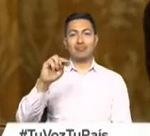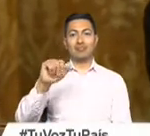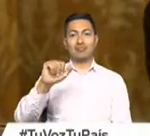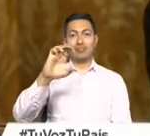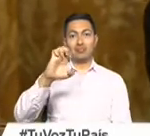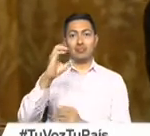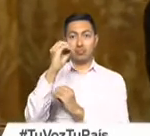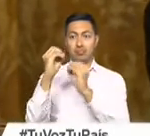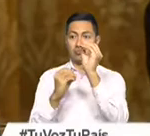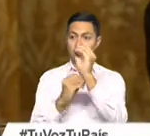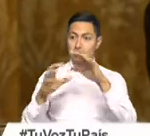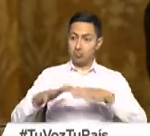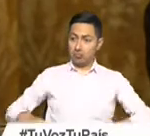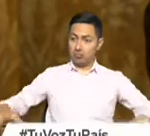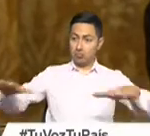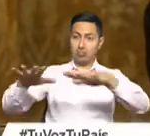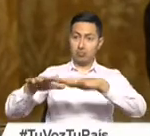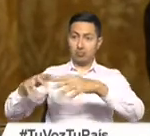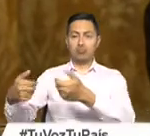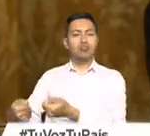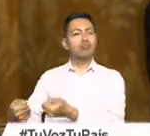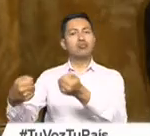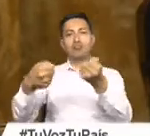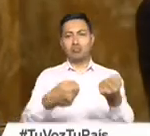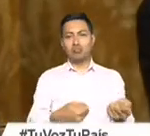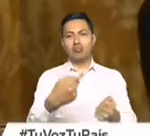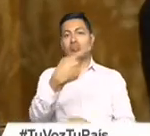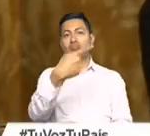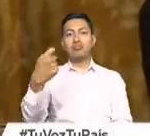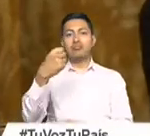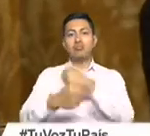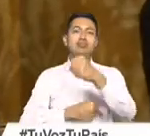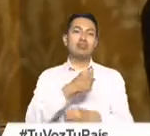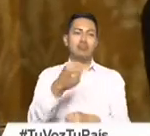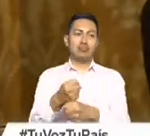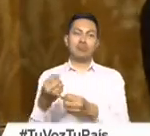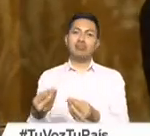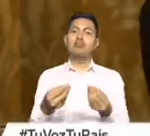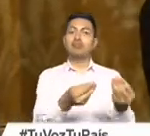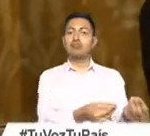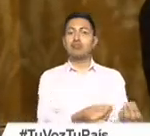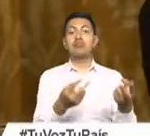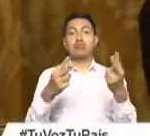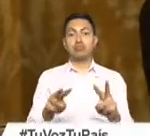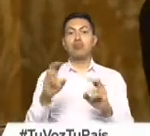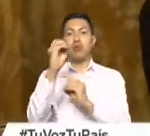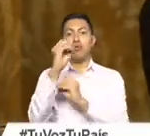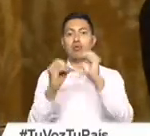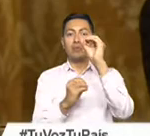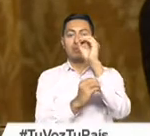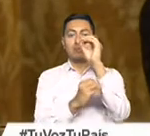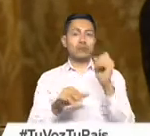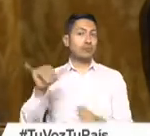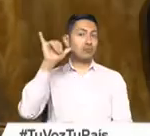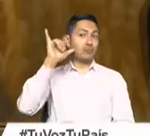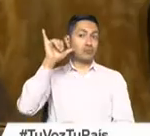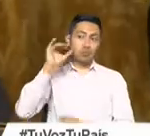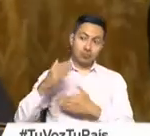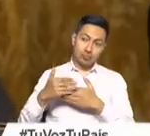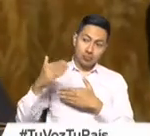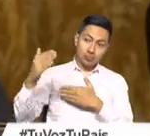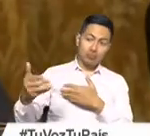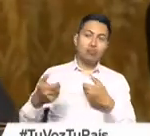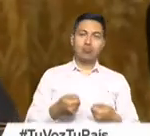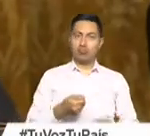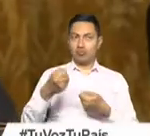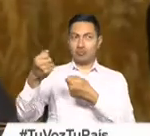la Granados, se lo entregue en comodato por 100 años, ¿no? Y también el local de Conocoto, se lo entregado también en comodato, ¿verdad?